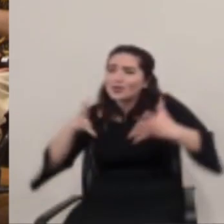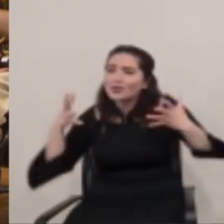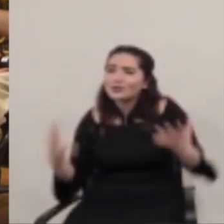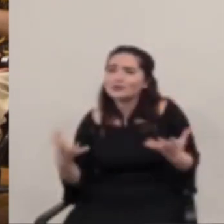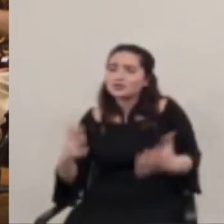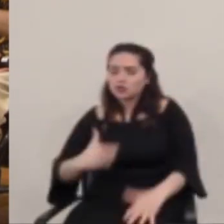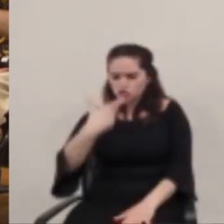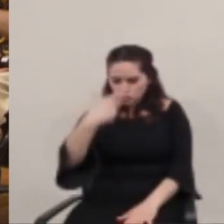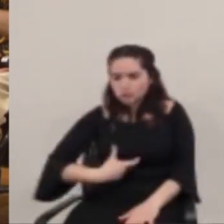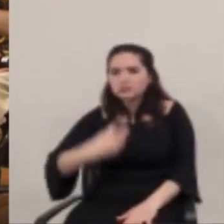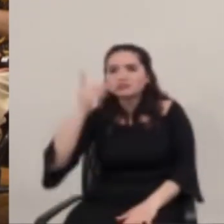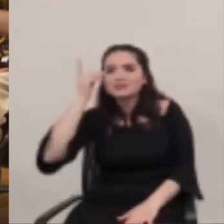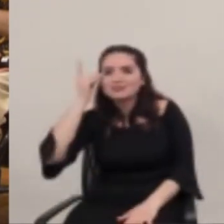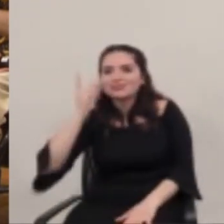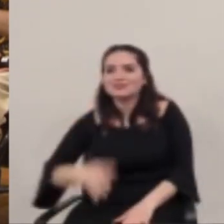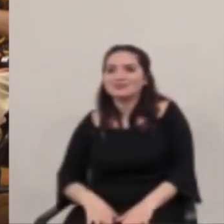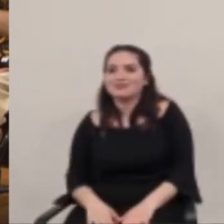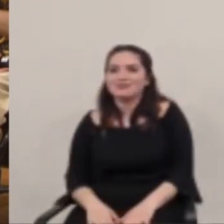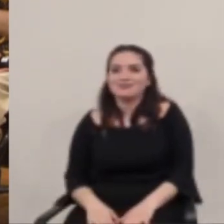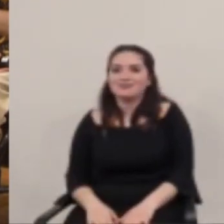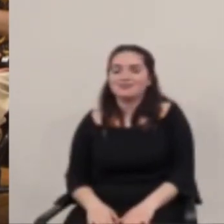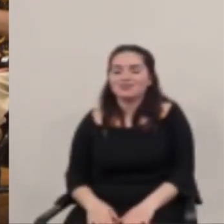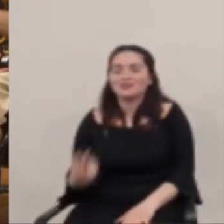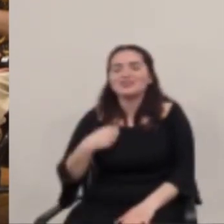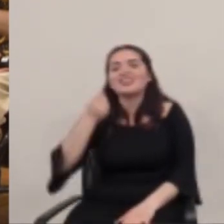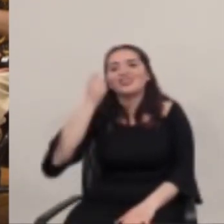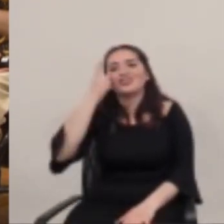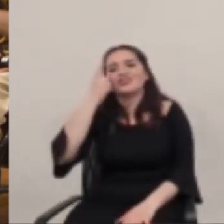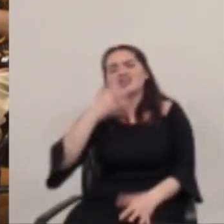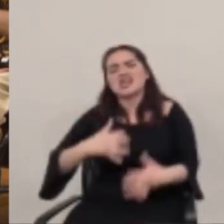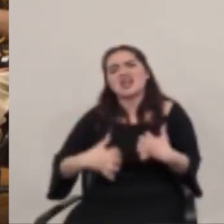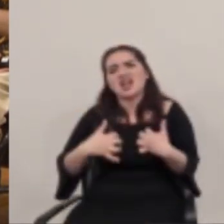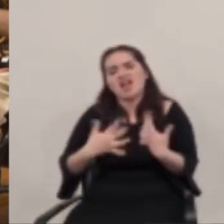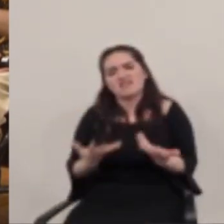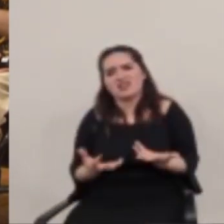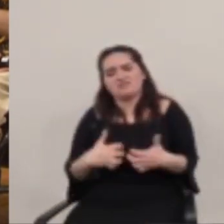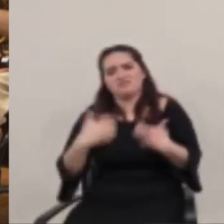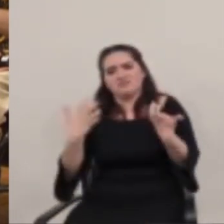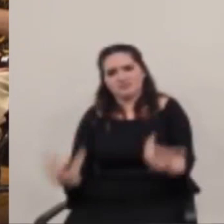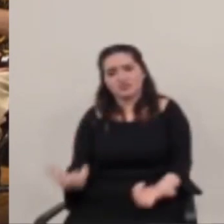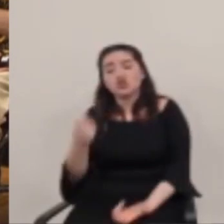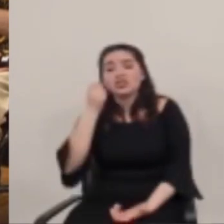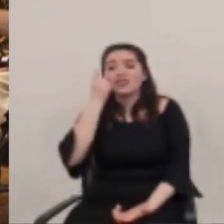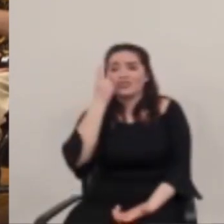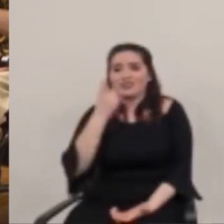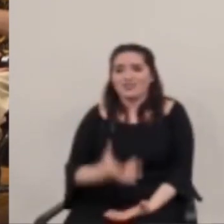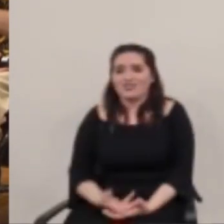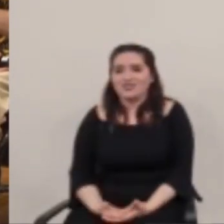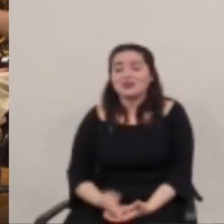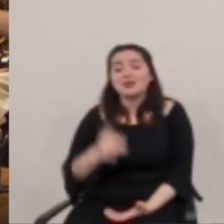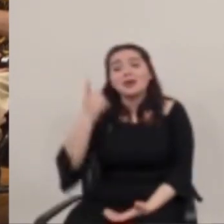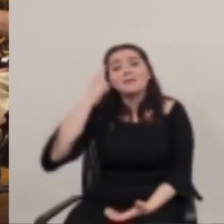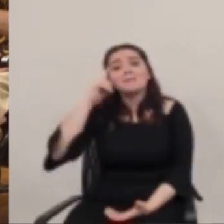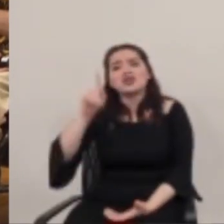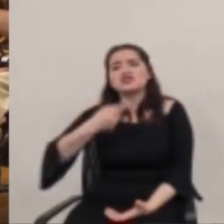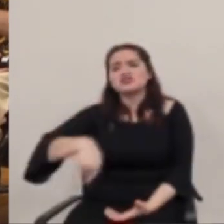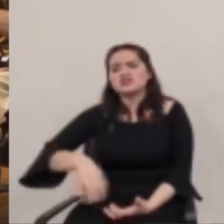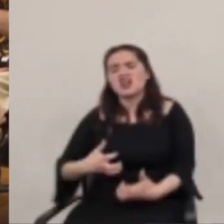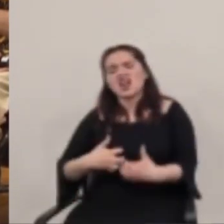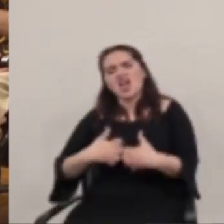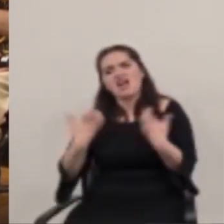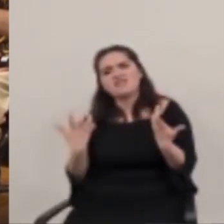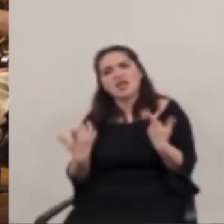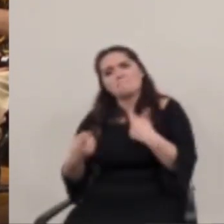síndrome de Down? Entonces yo entiendo que da rabia y entiendo la rabia que este tema genera. Pero nos quedamos en la rabia o peleamos